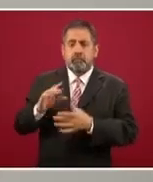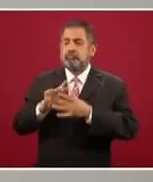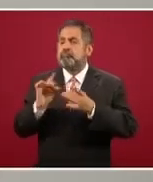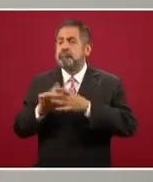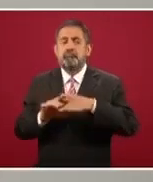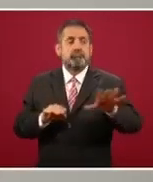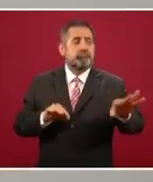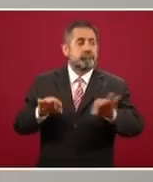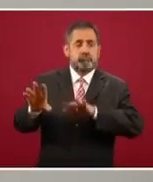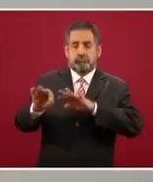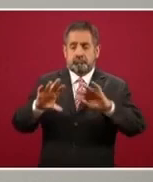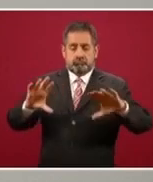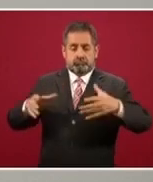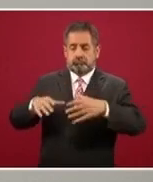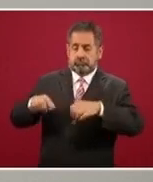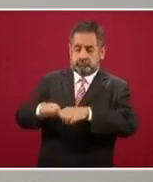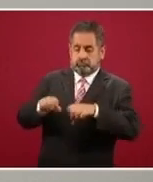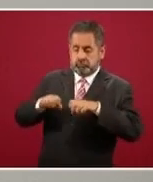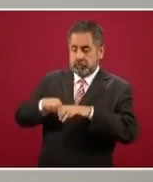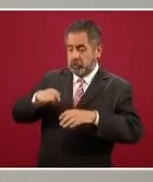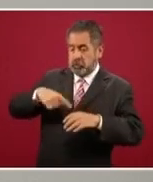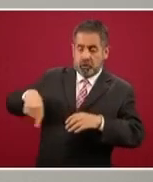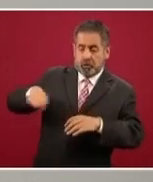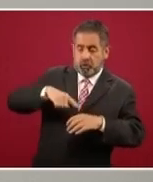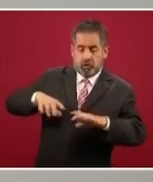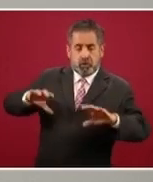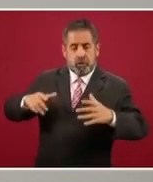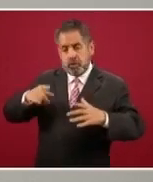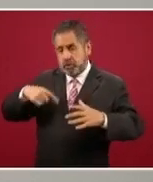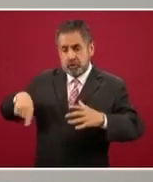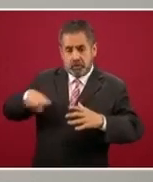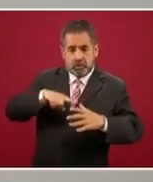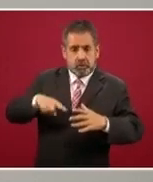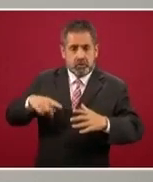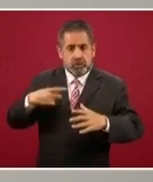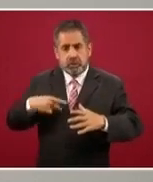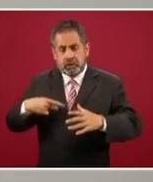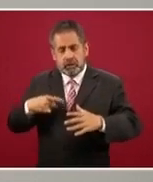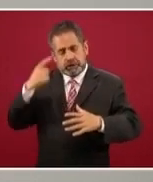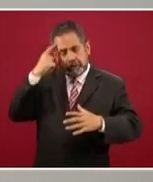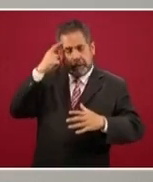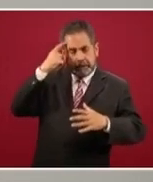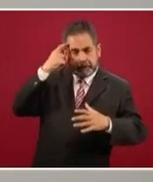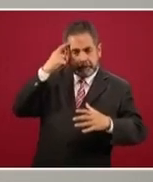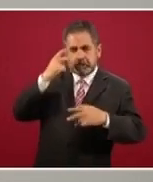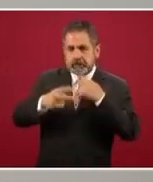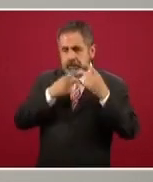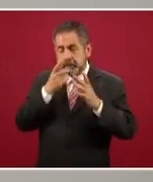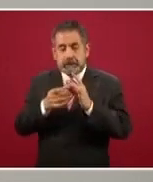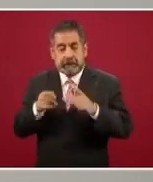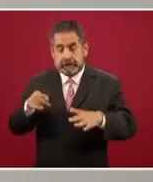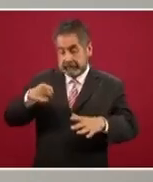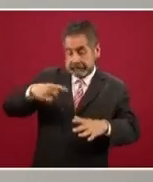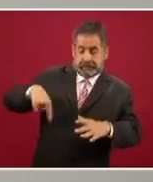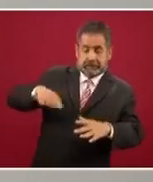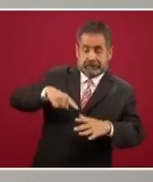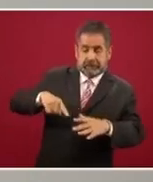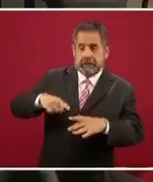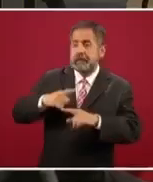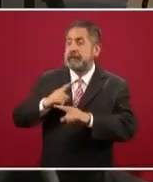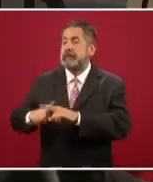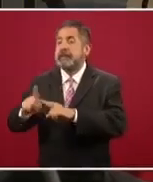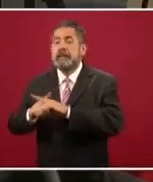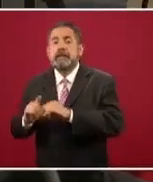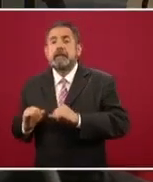equipo, donde todos los, y me estoy claro en lo que voy a decir, todas las